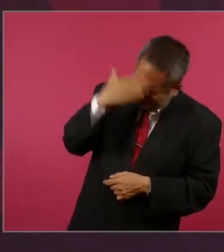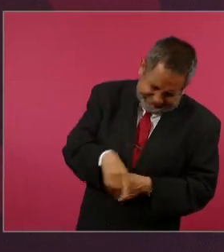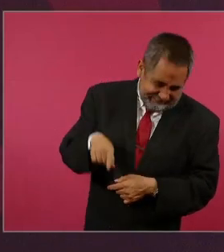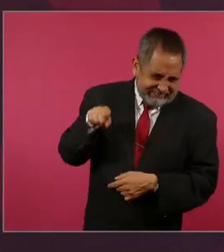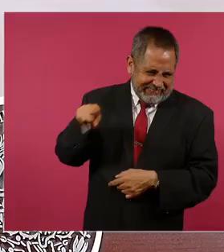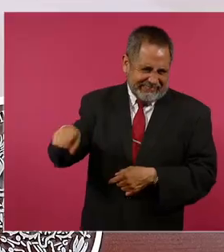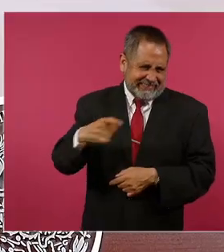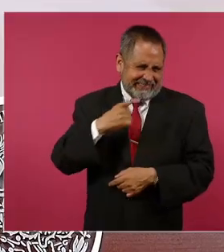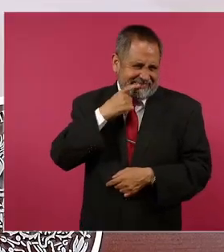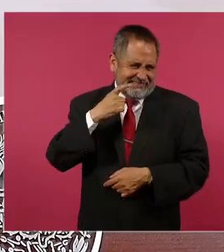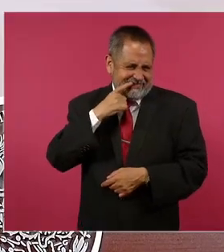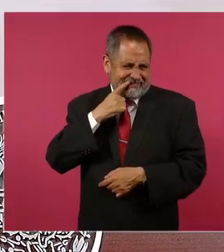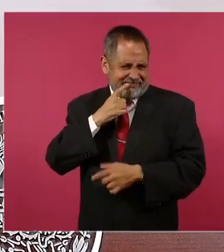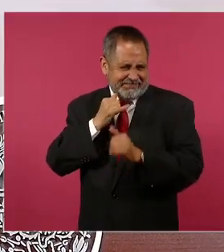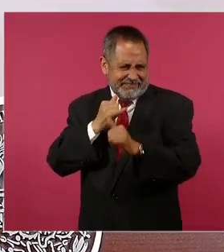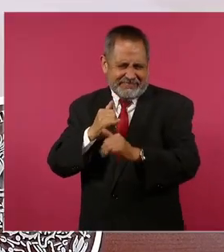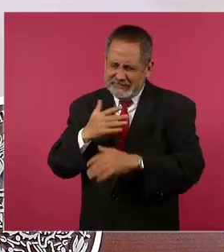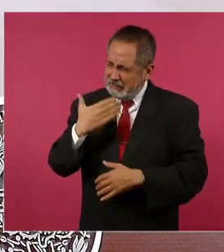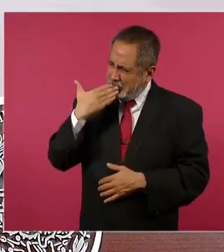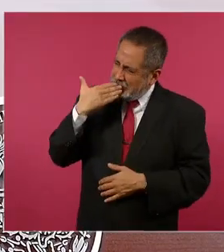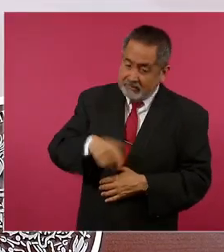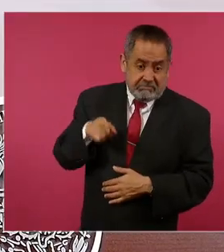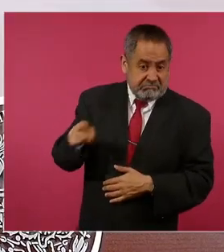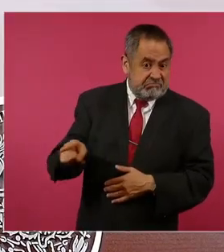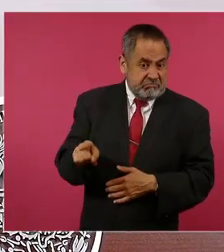en el manejo de la simulación,